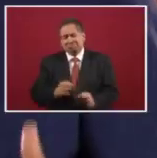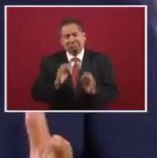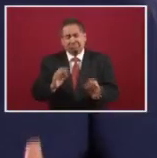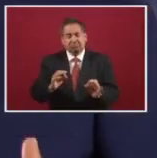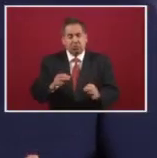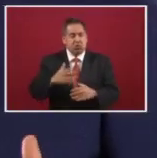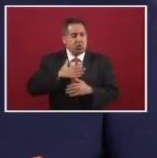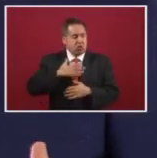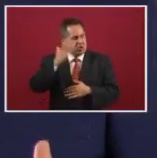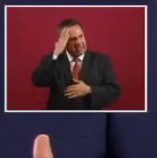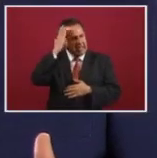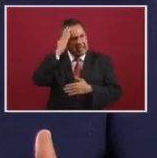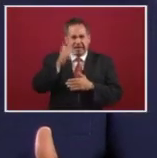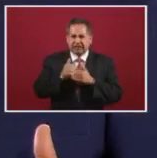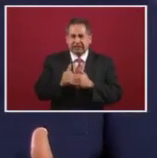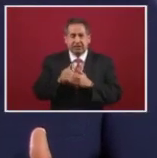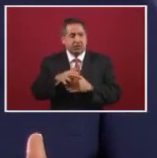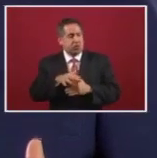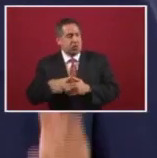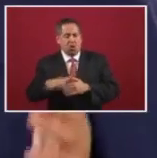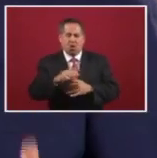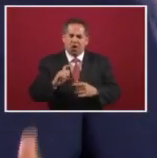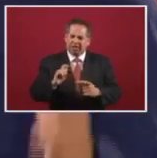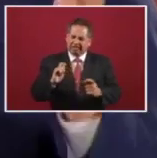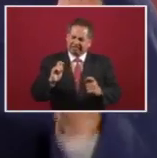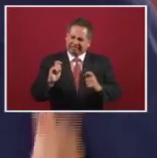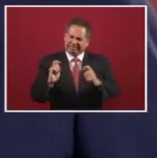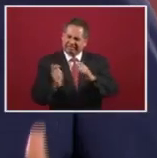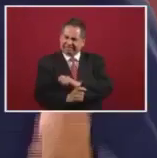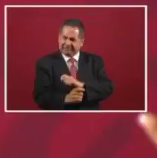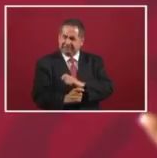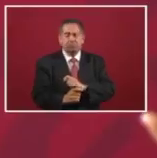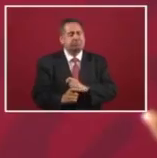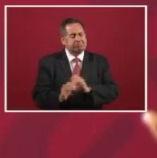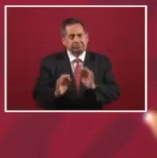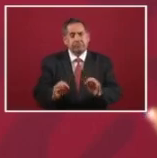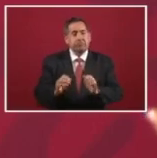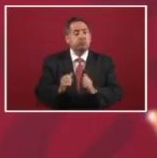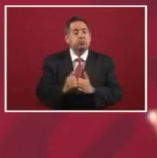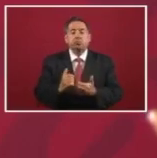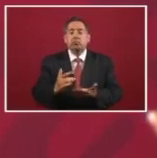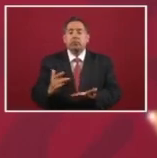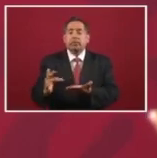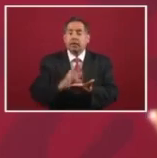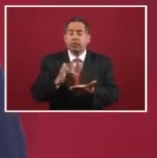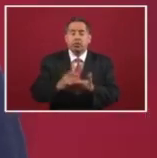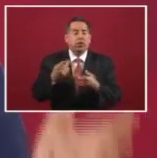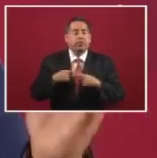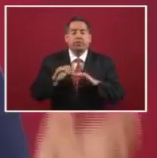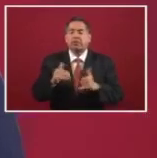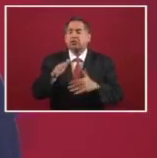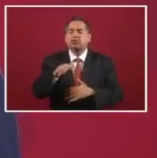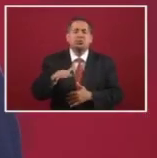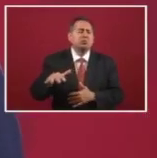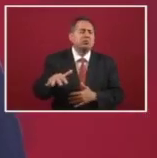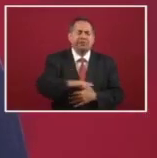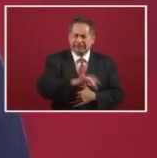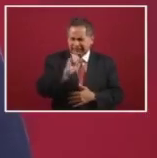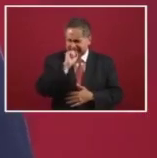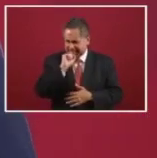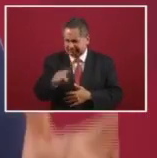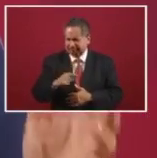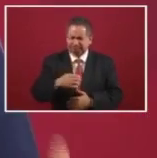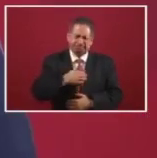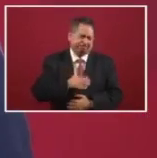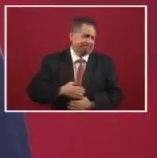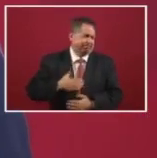un movimiento de transformación. Además, con el apoyo y la confianza de la gente, que está también feliz